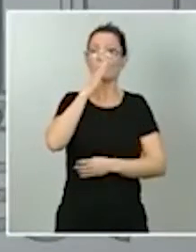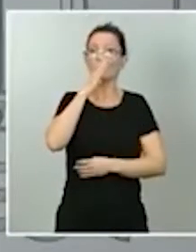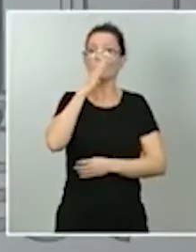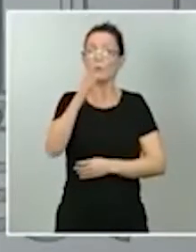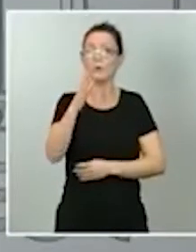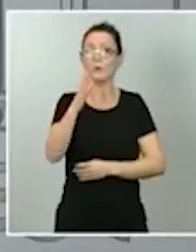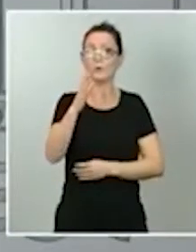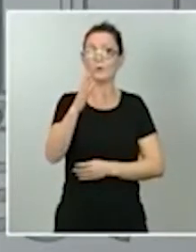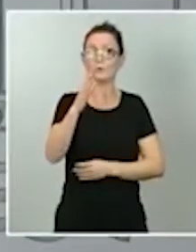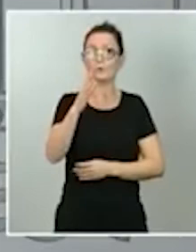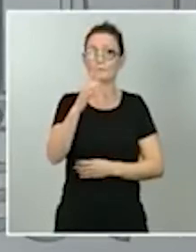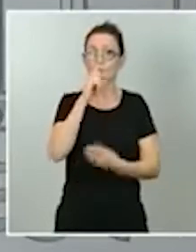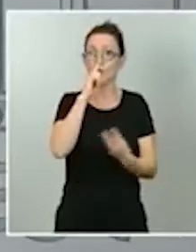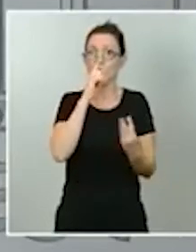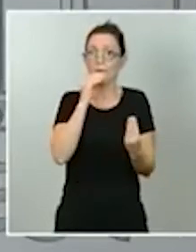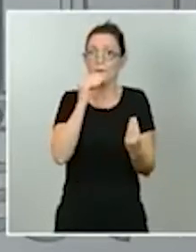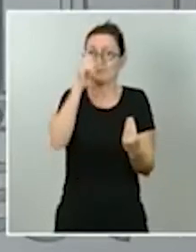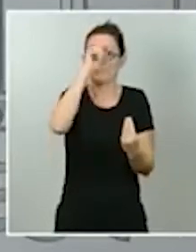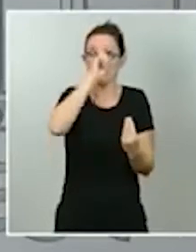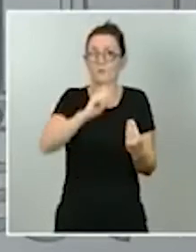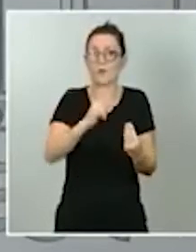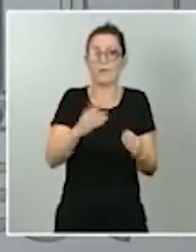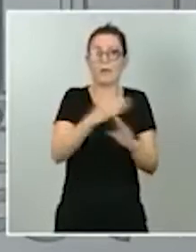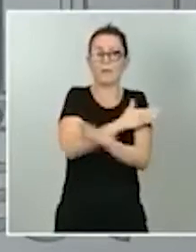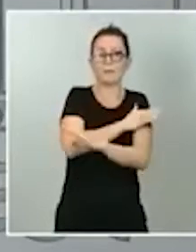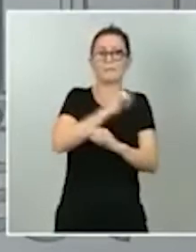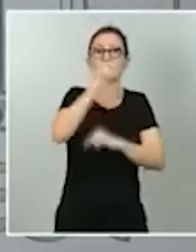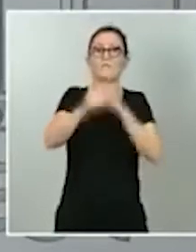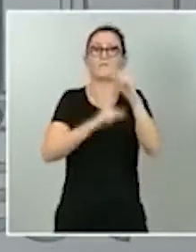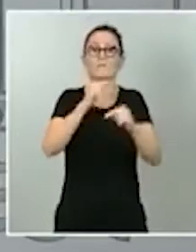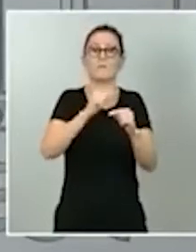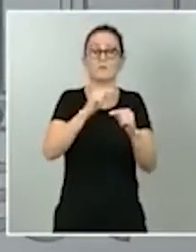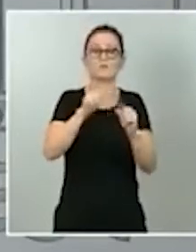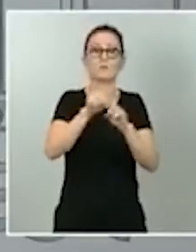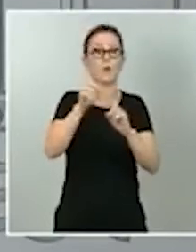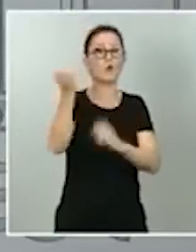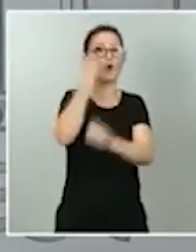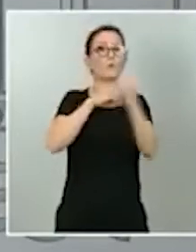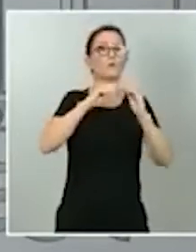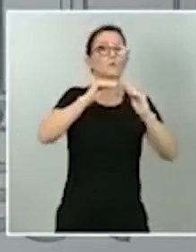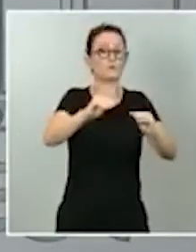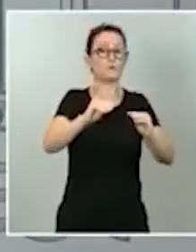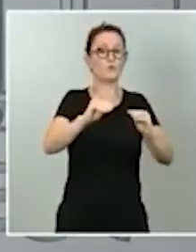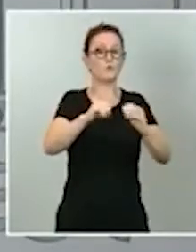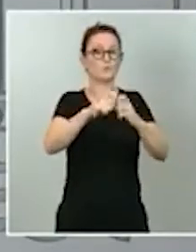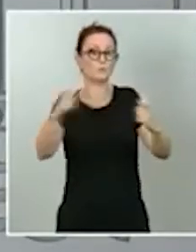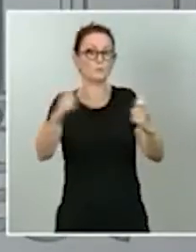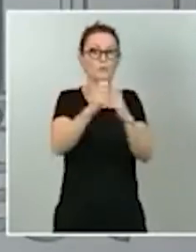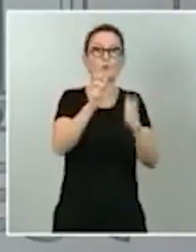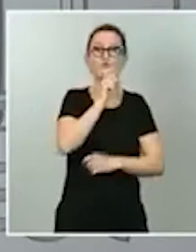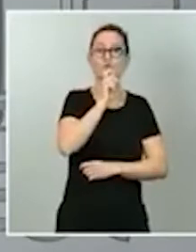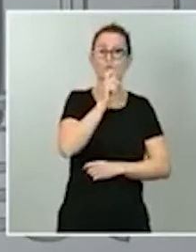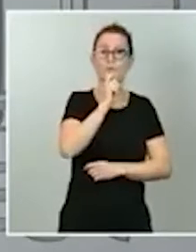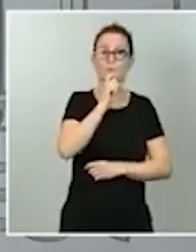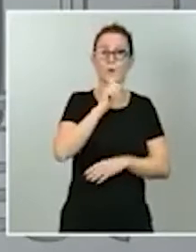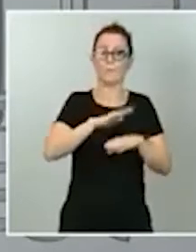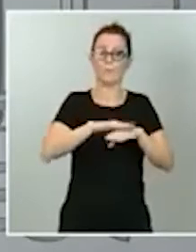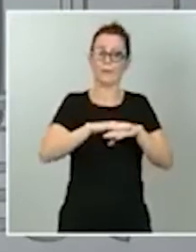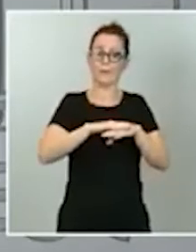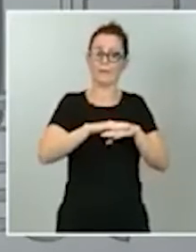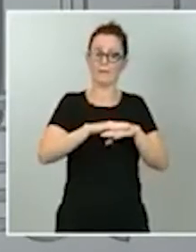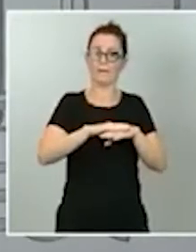impredecible del virus y por tanto con toda la prudencia a la hora de desarrollar estas afirmaciones